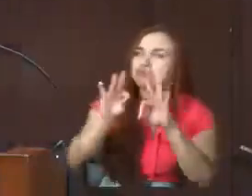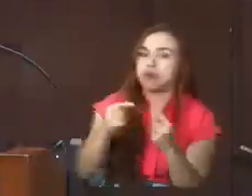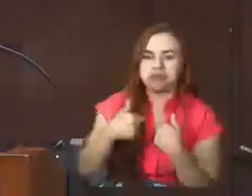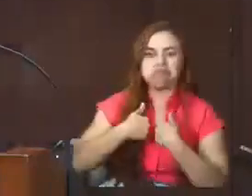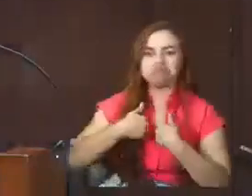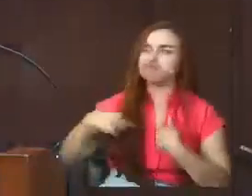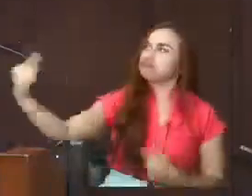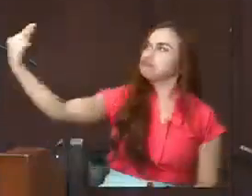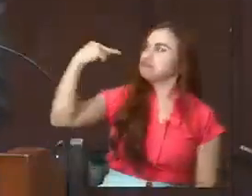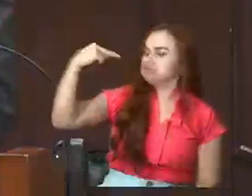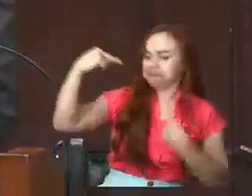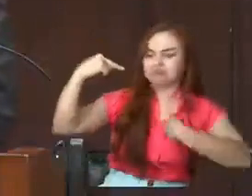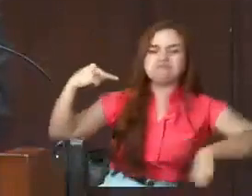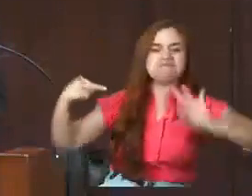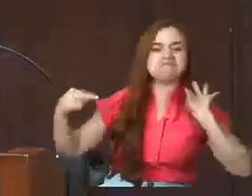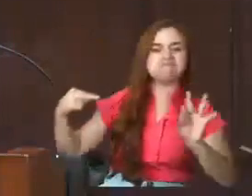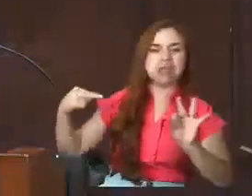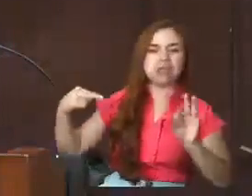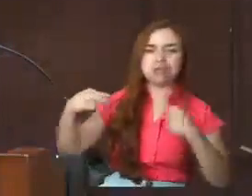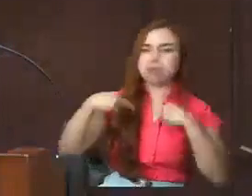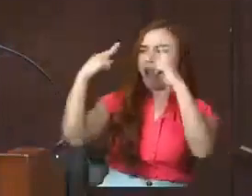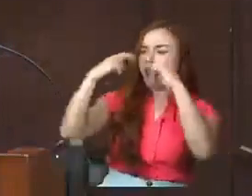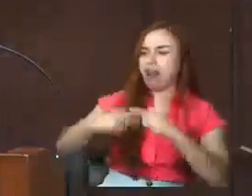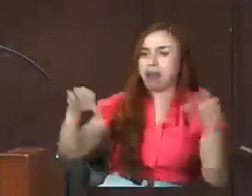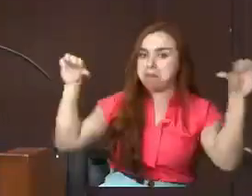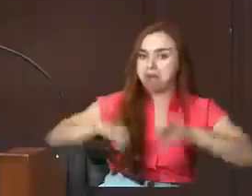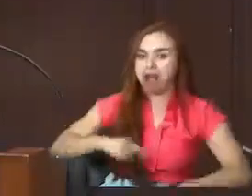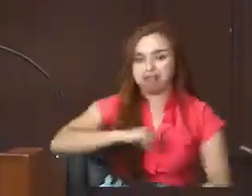la mayoría de nosotros.